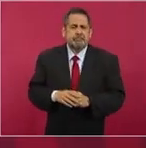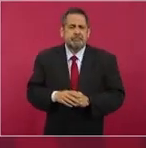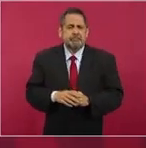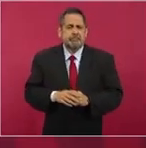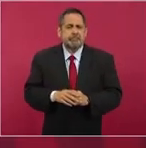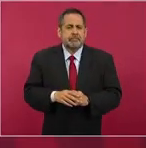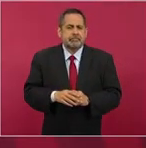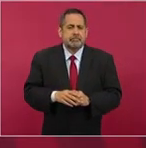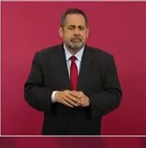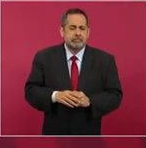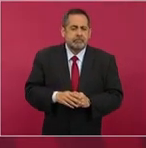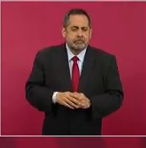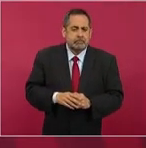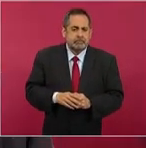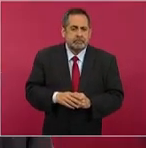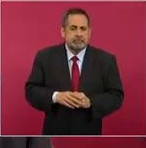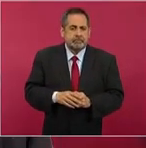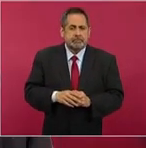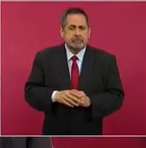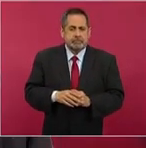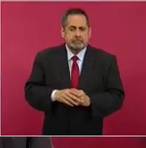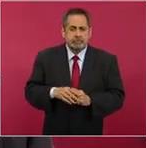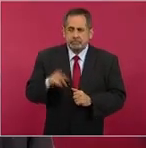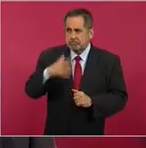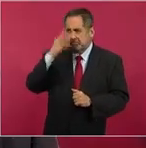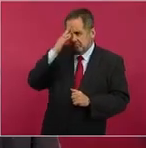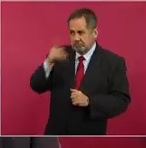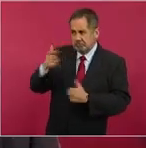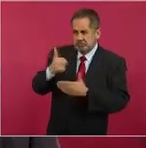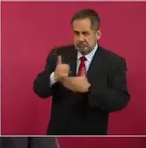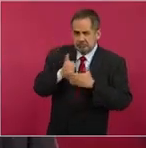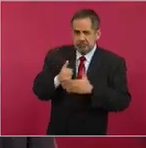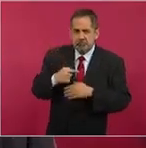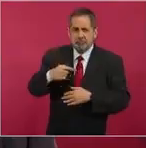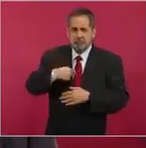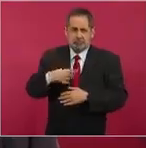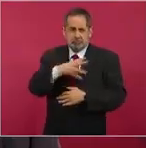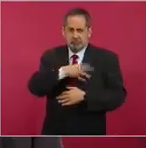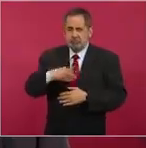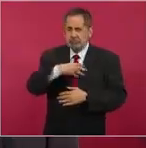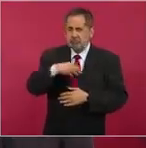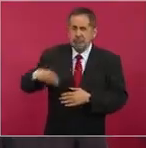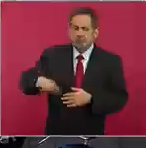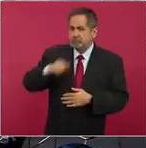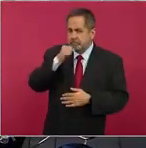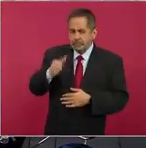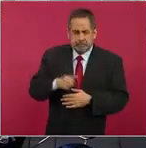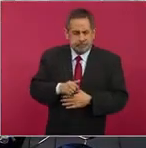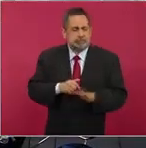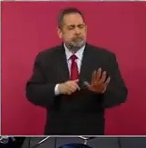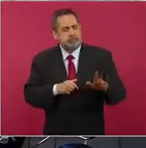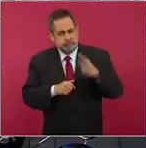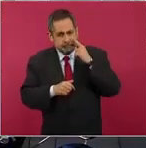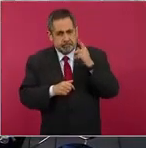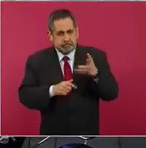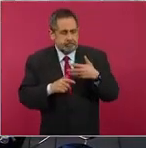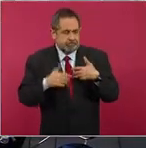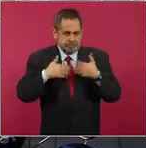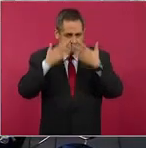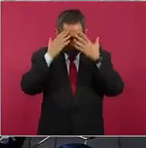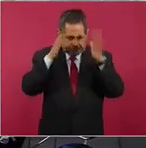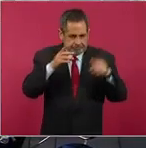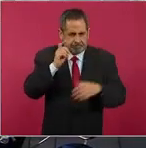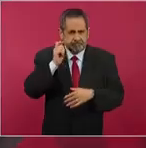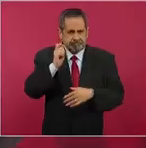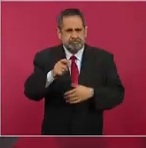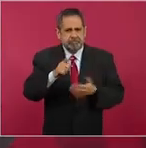Y yo sé que usted me va a ayudar, porque mi hijo es inocente. Y le digo, mire, no conozco todavía